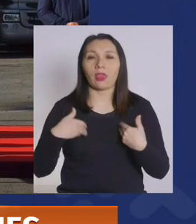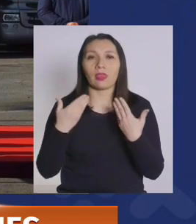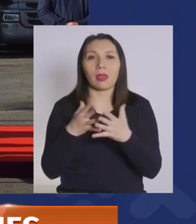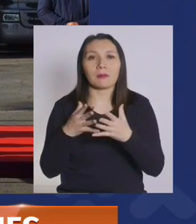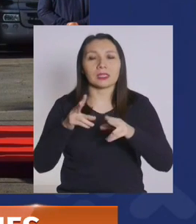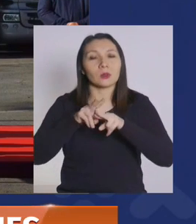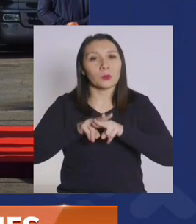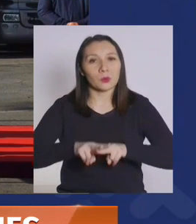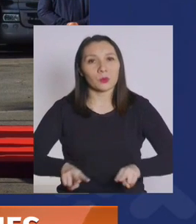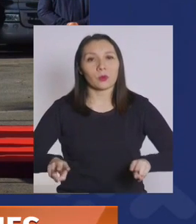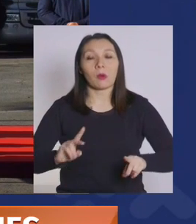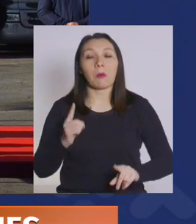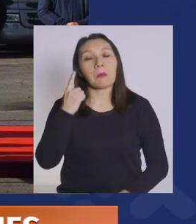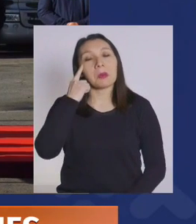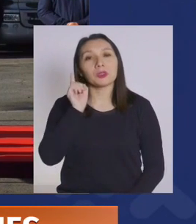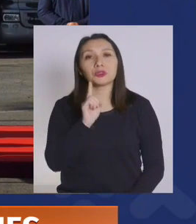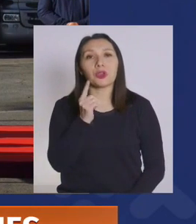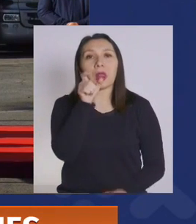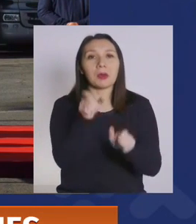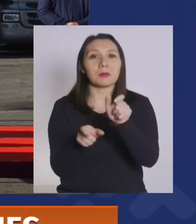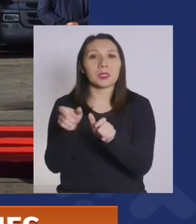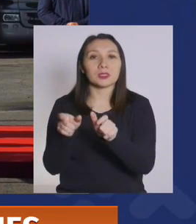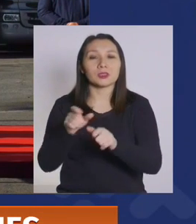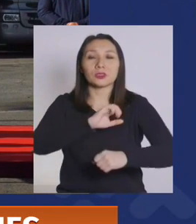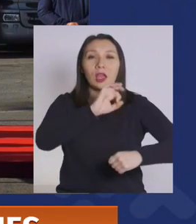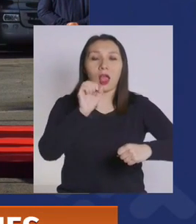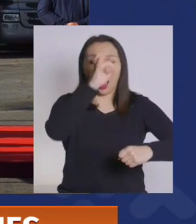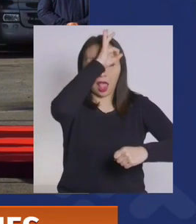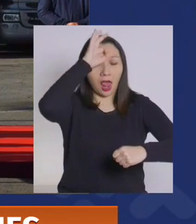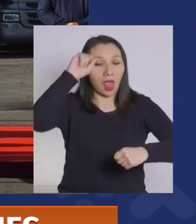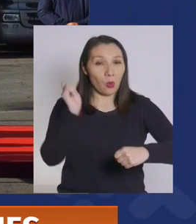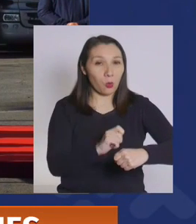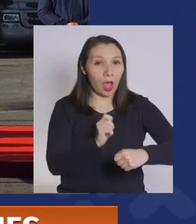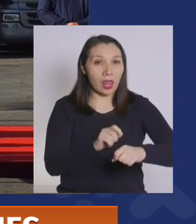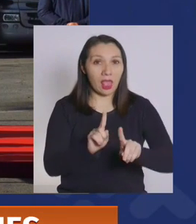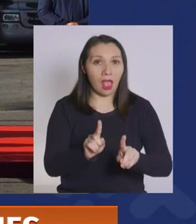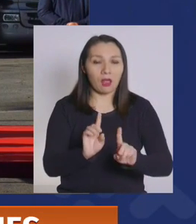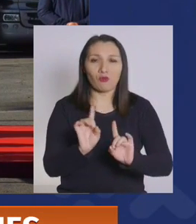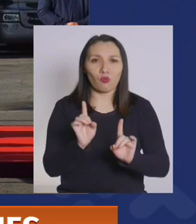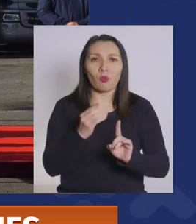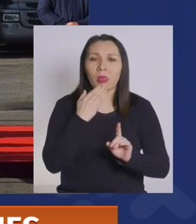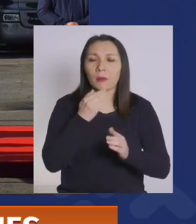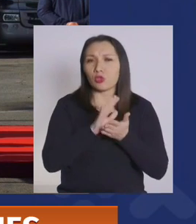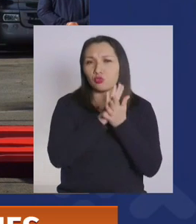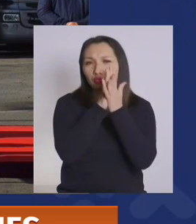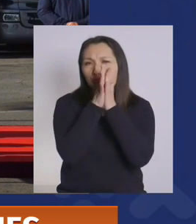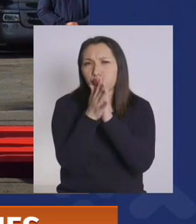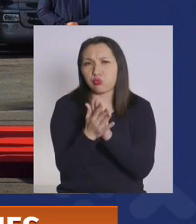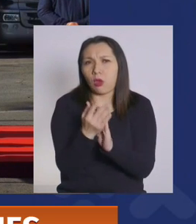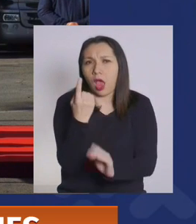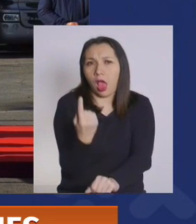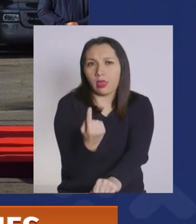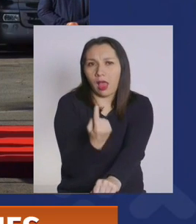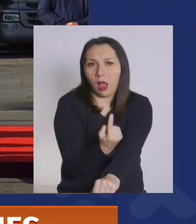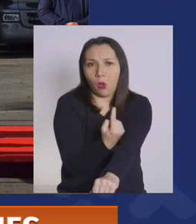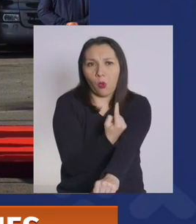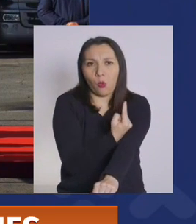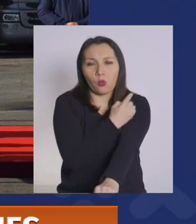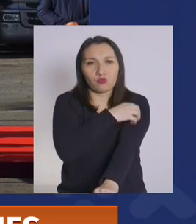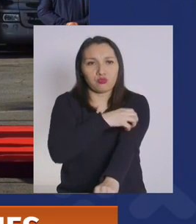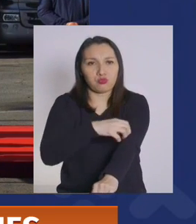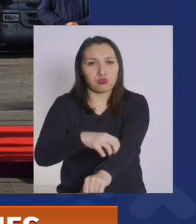más tranquilidad, no solamente a los habitantes de la Araucanía, sino que a los habitantes de todas y cada una de las regiones de